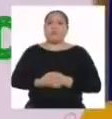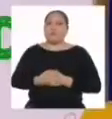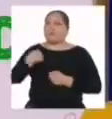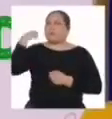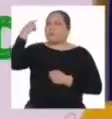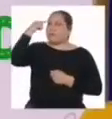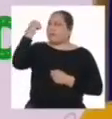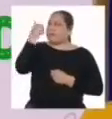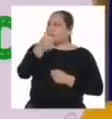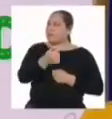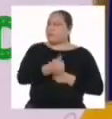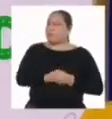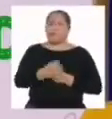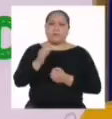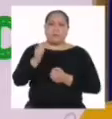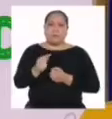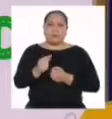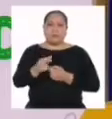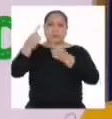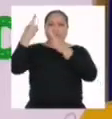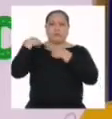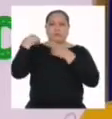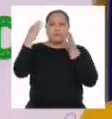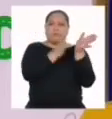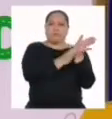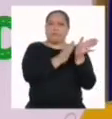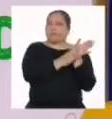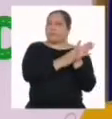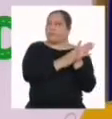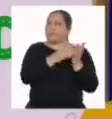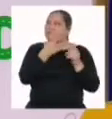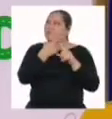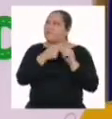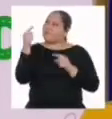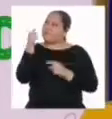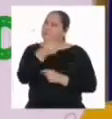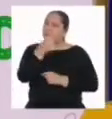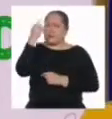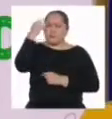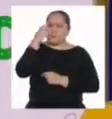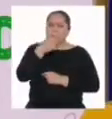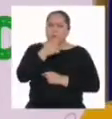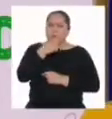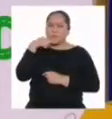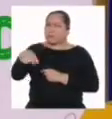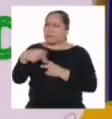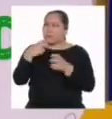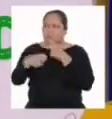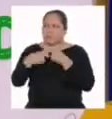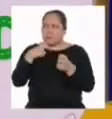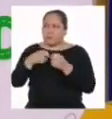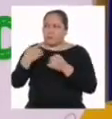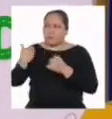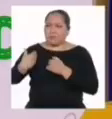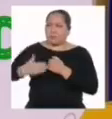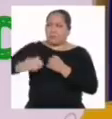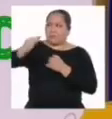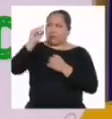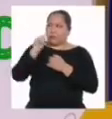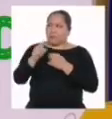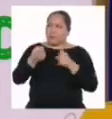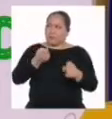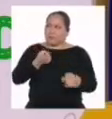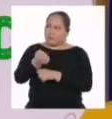Me parece muy bien la postura que toma la Defensoría del Pueblo, pero eso me hace pensar que las causas van más allá del daño ambiental que